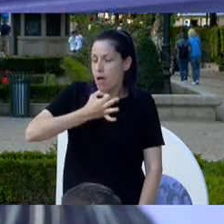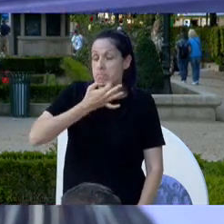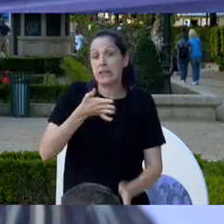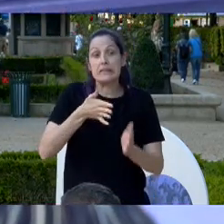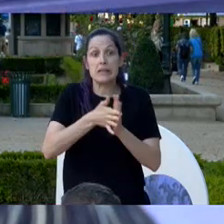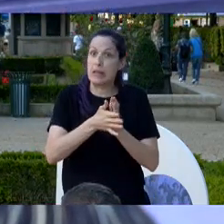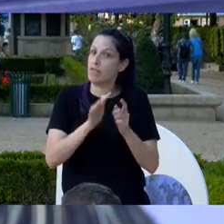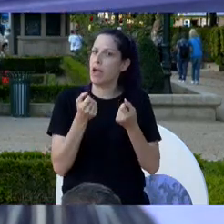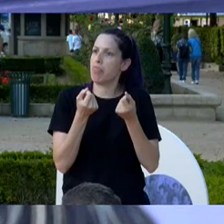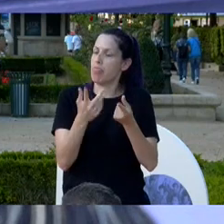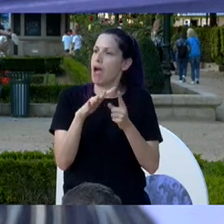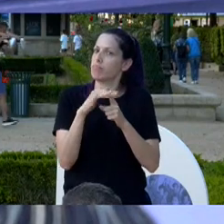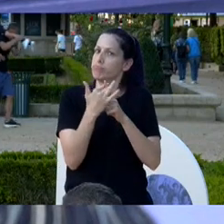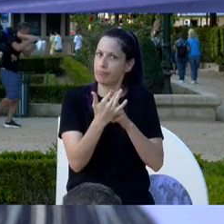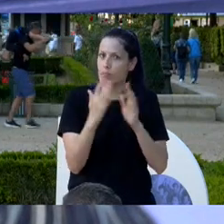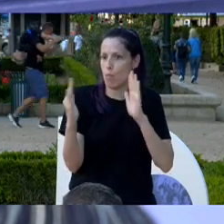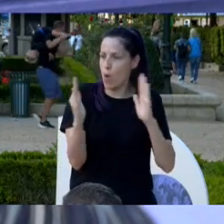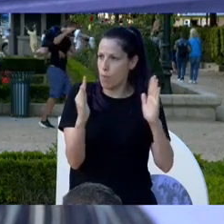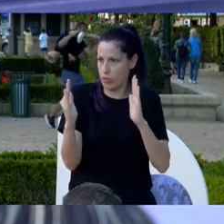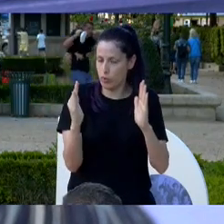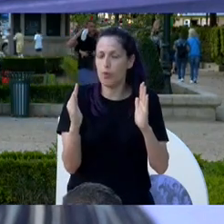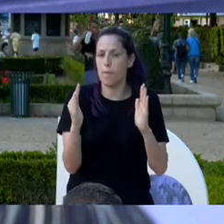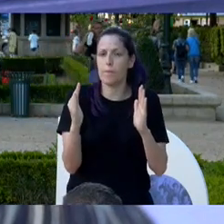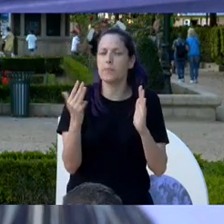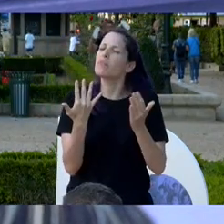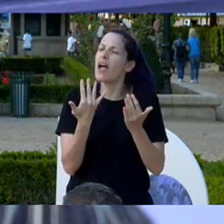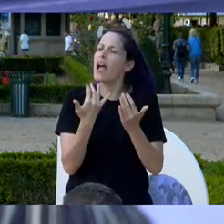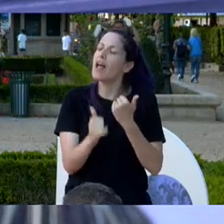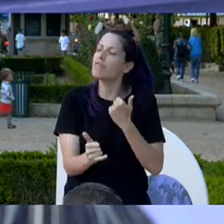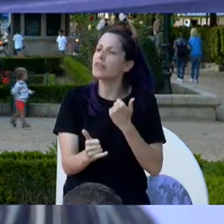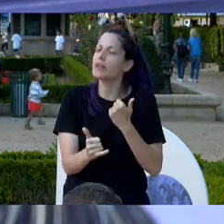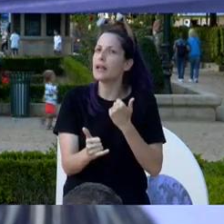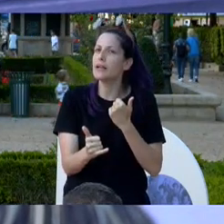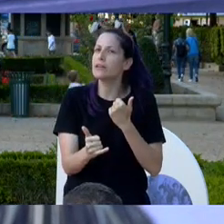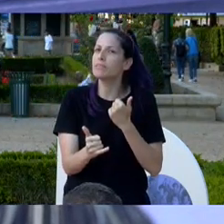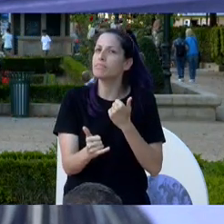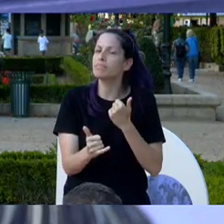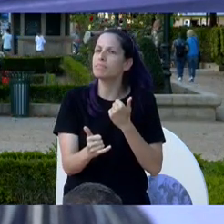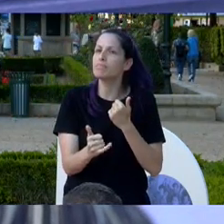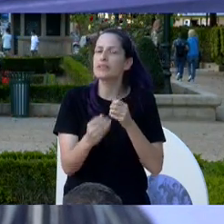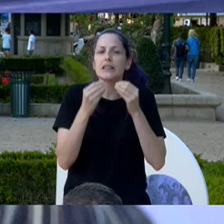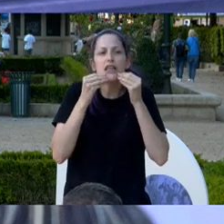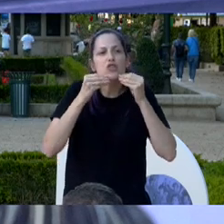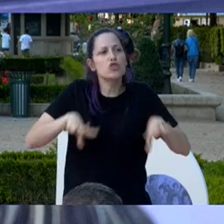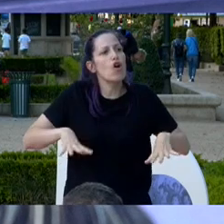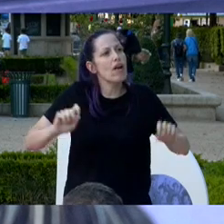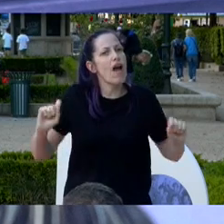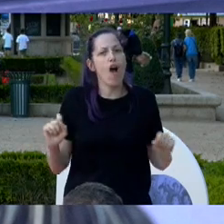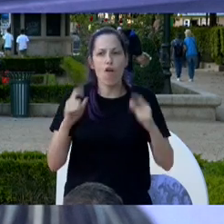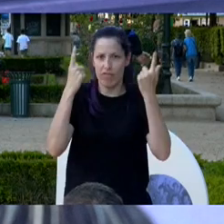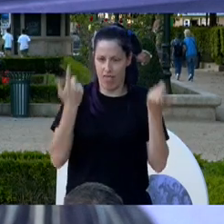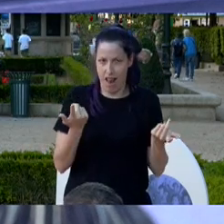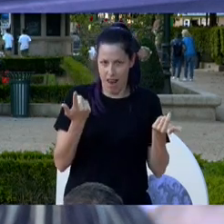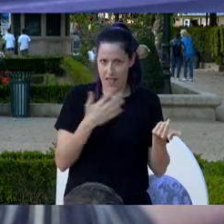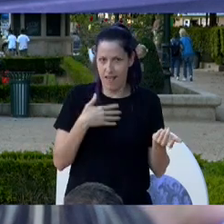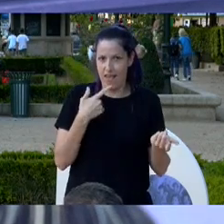perfectamente o que sucedía en aquel momento, al final non deixa de ser a historia oficial, ¿no? Donde siempre están los